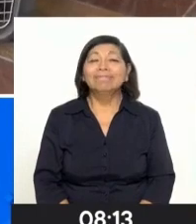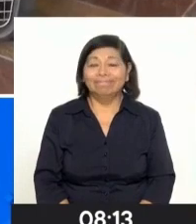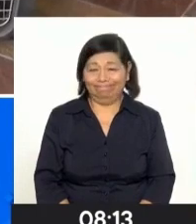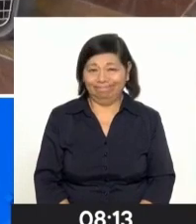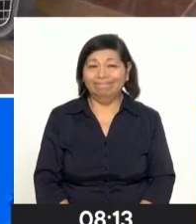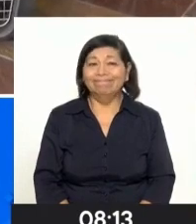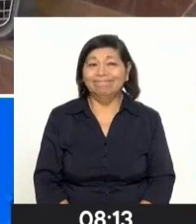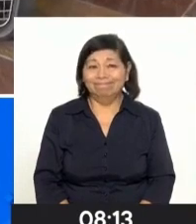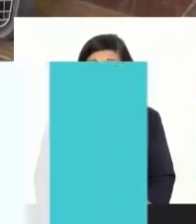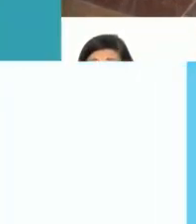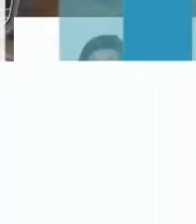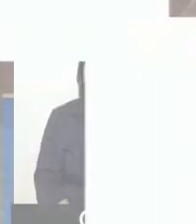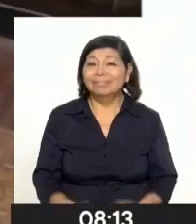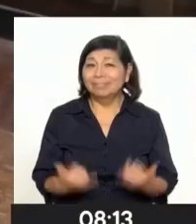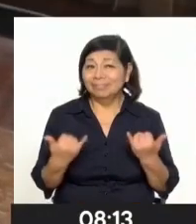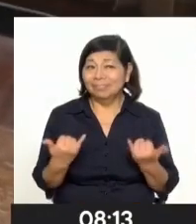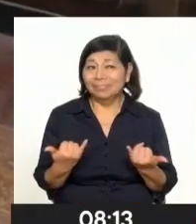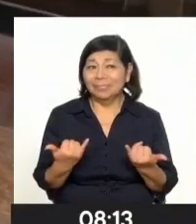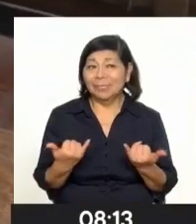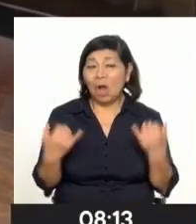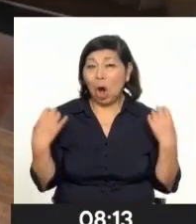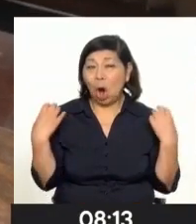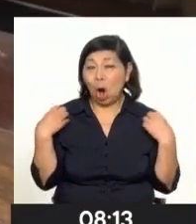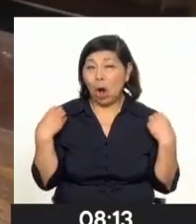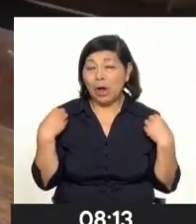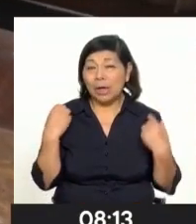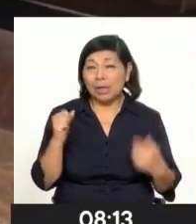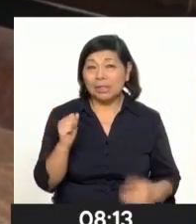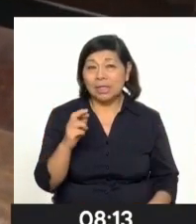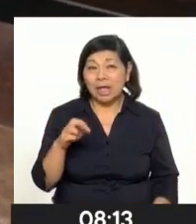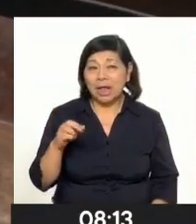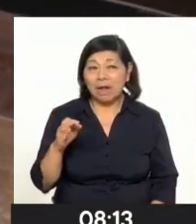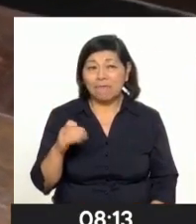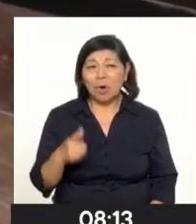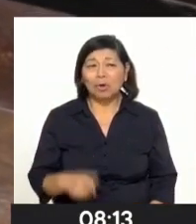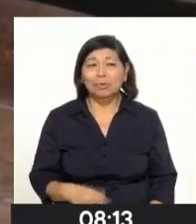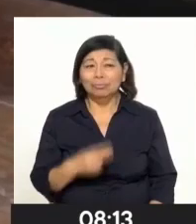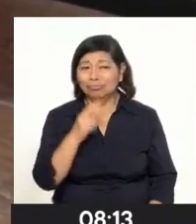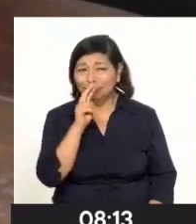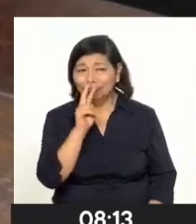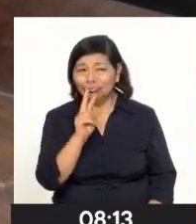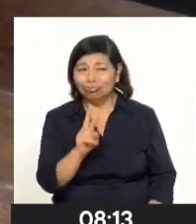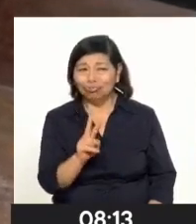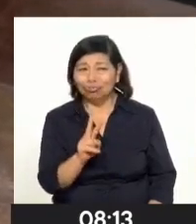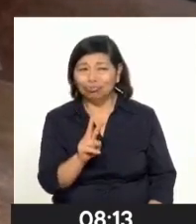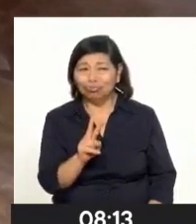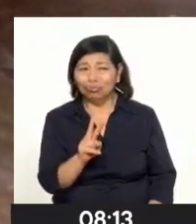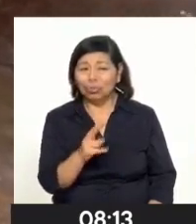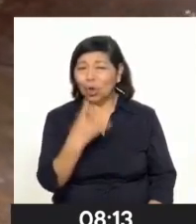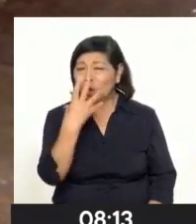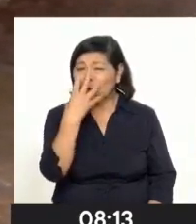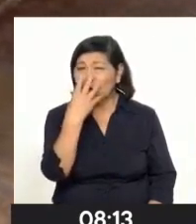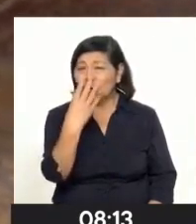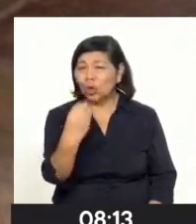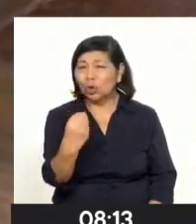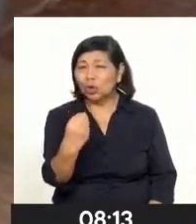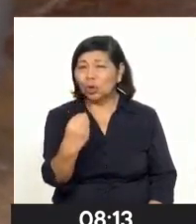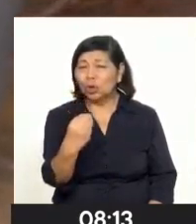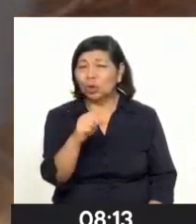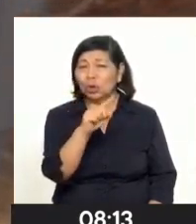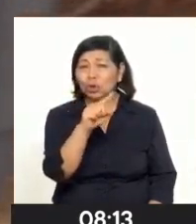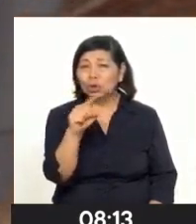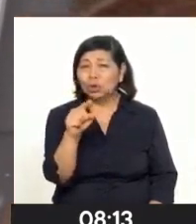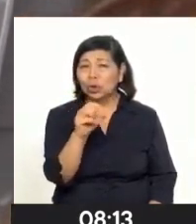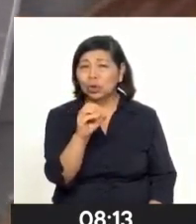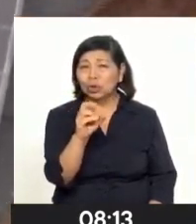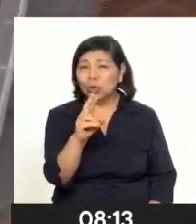Gracias por el pase nos encontramos en la oficina de ser fore En tacna donde podemos observar a un zorro costeño el cual